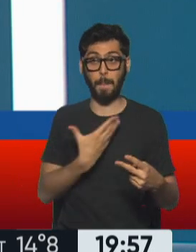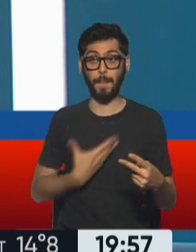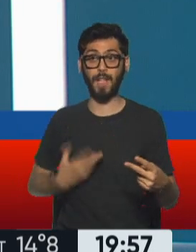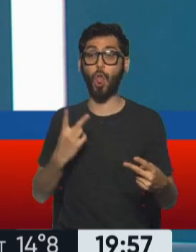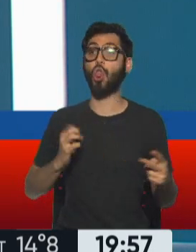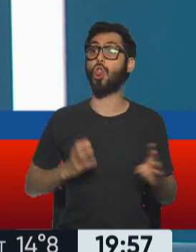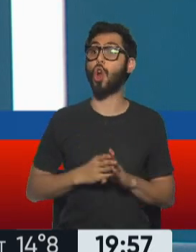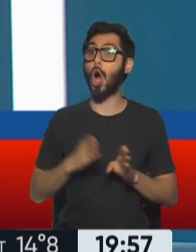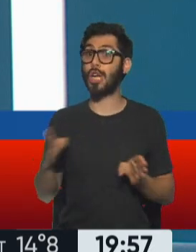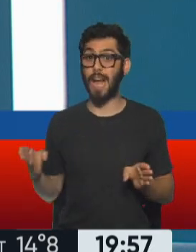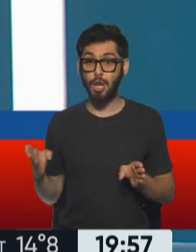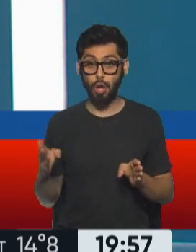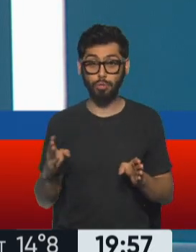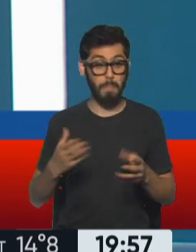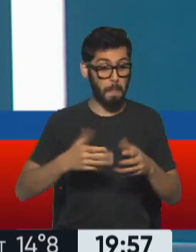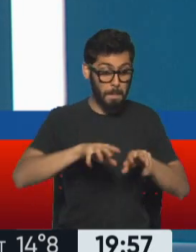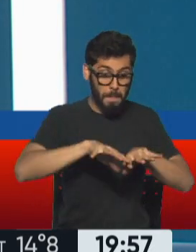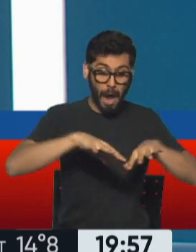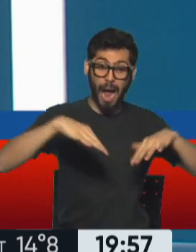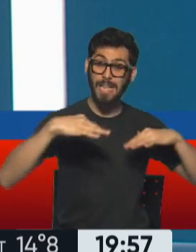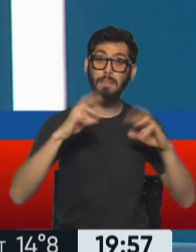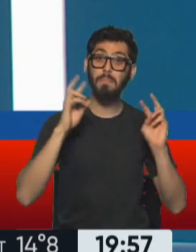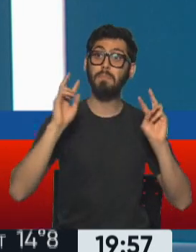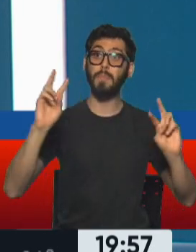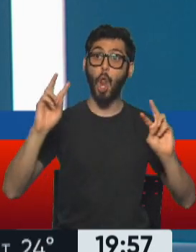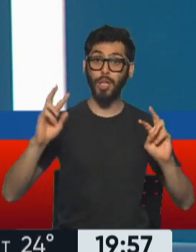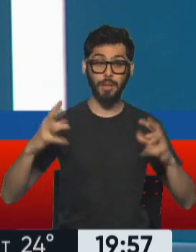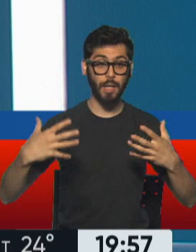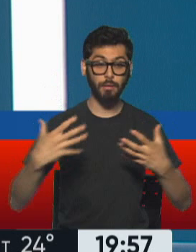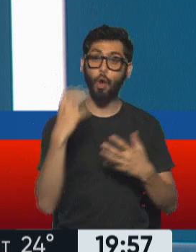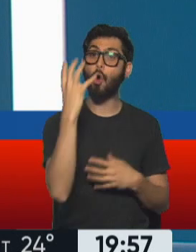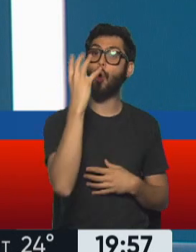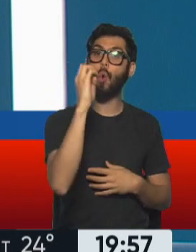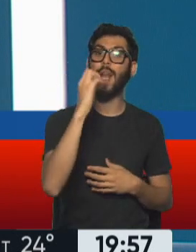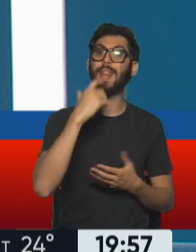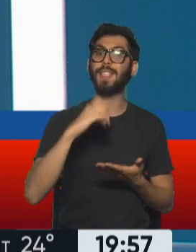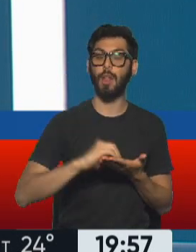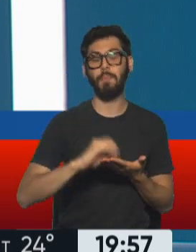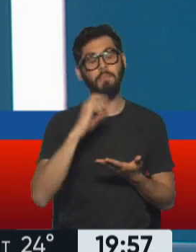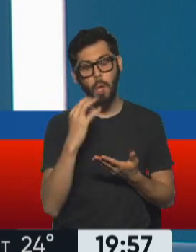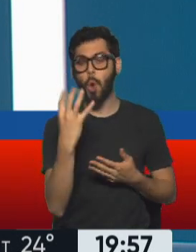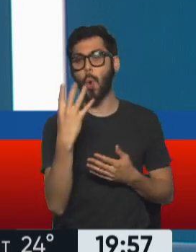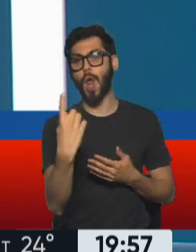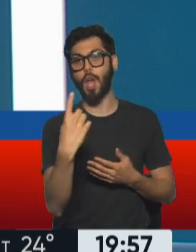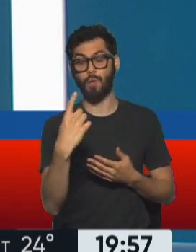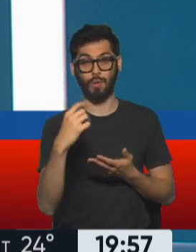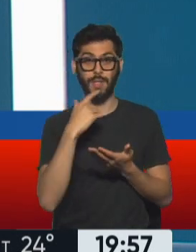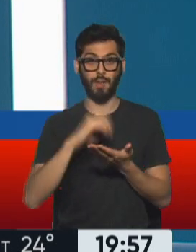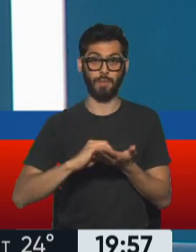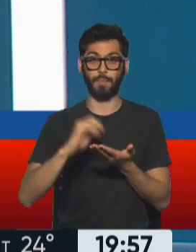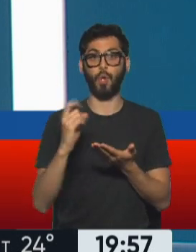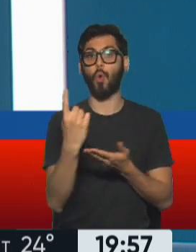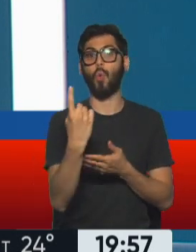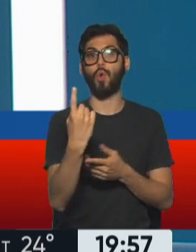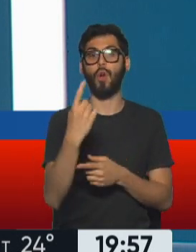Alberto Fernández, con una mayoría del peronismo, tiene 40 senadores, 41 si contamos a Alperovich, que está hasta